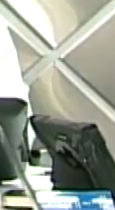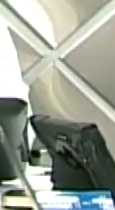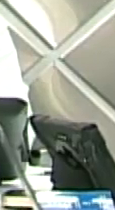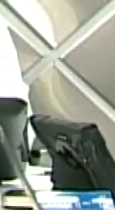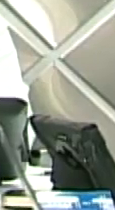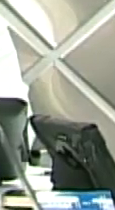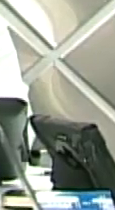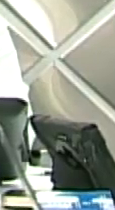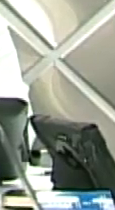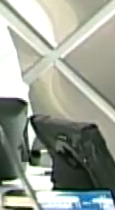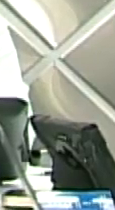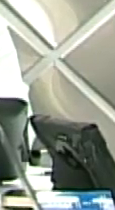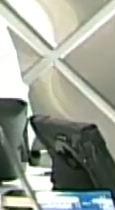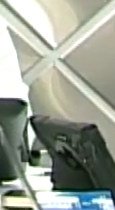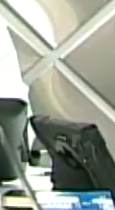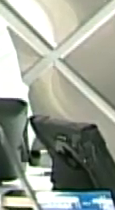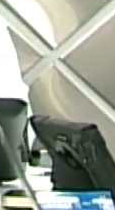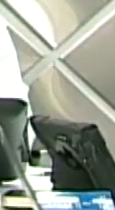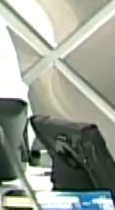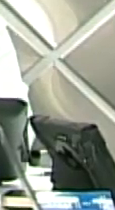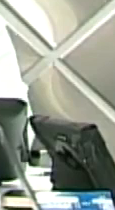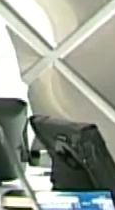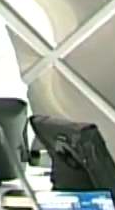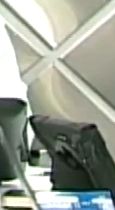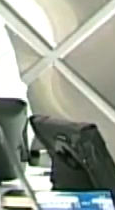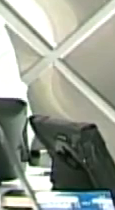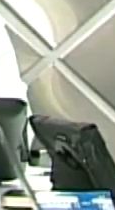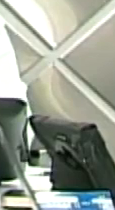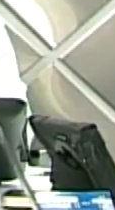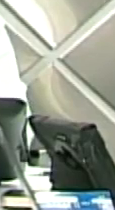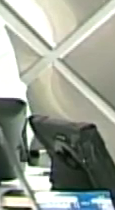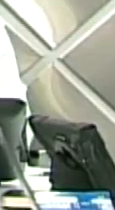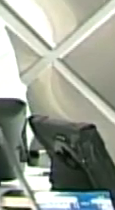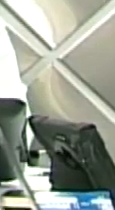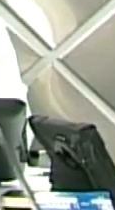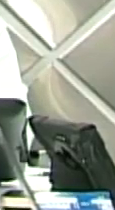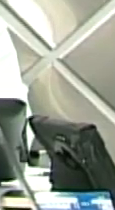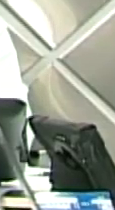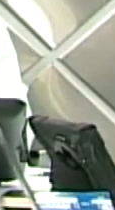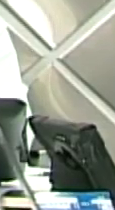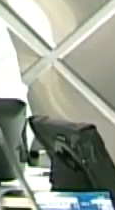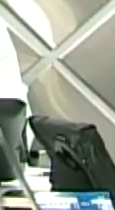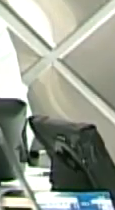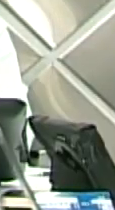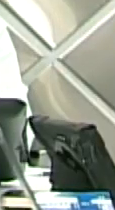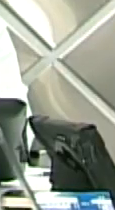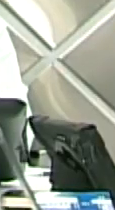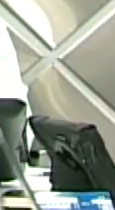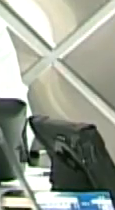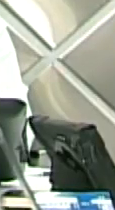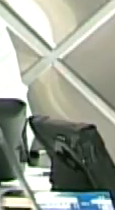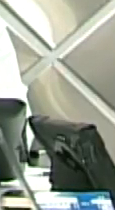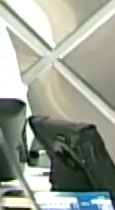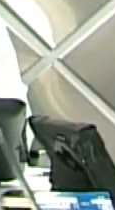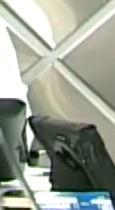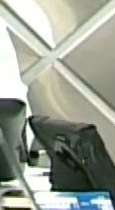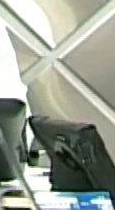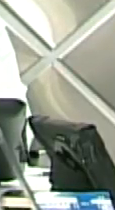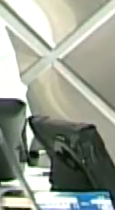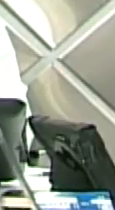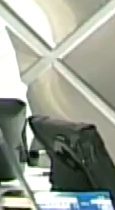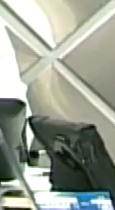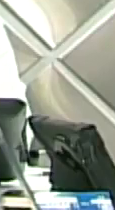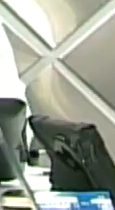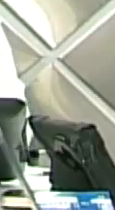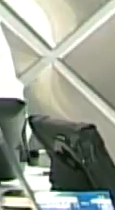Correcto. Estamos evaluando toda esta situación de la entrada de la onda